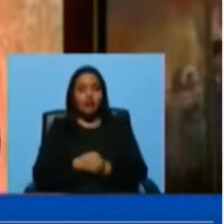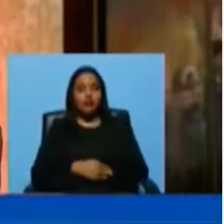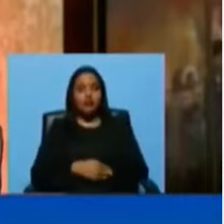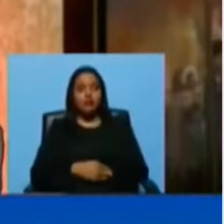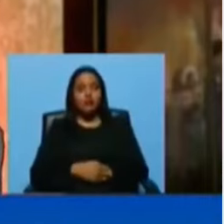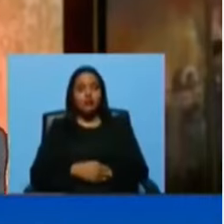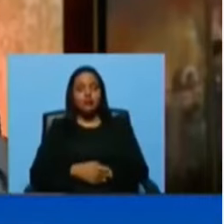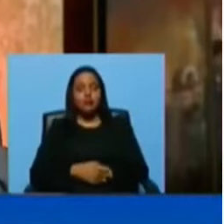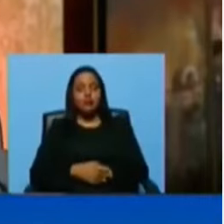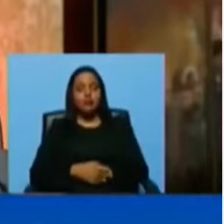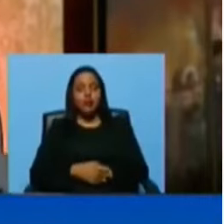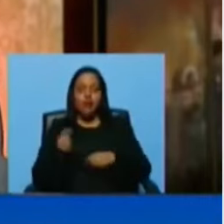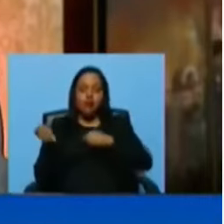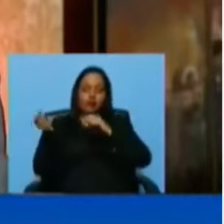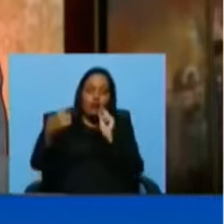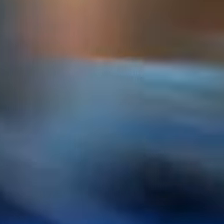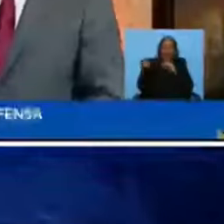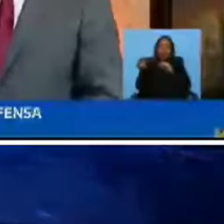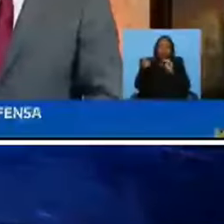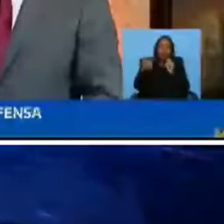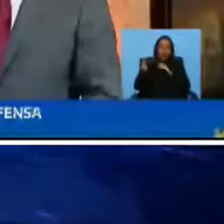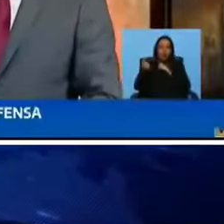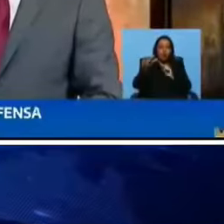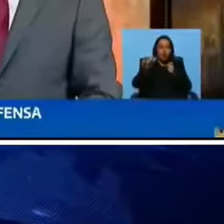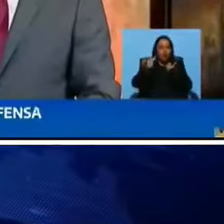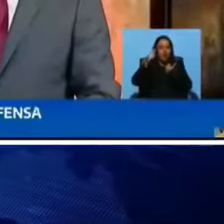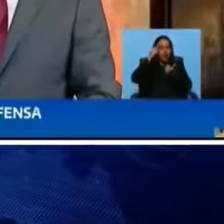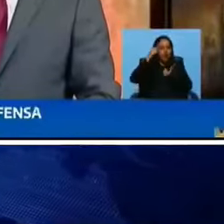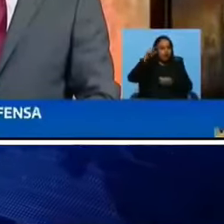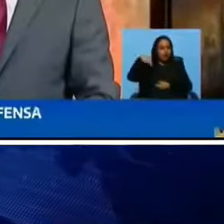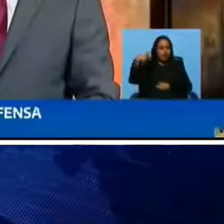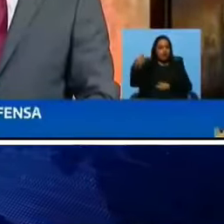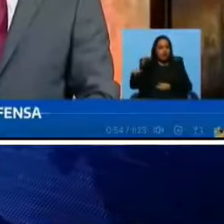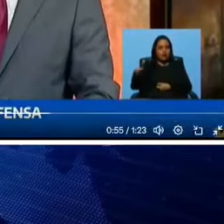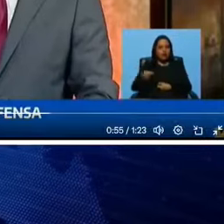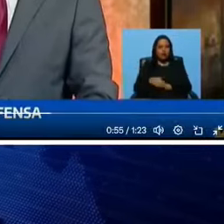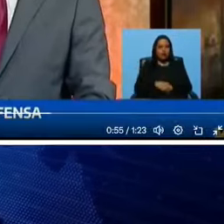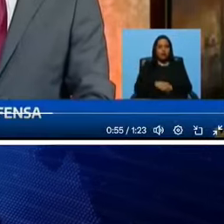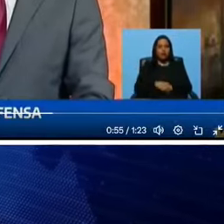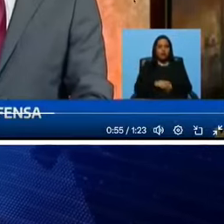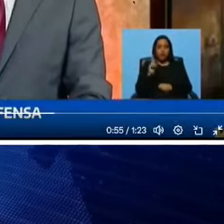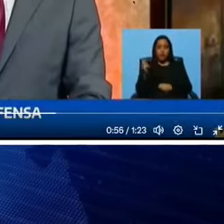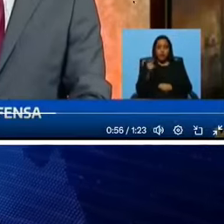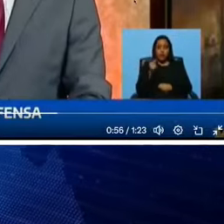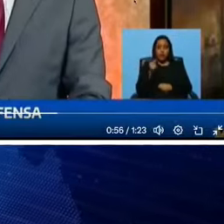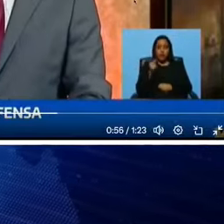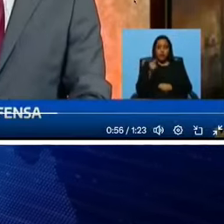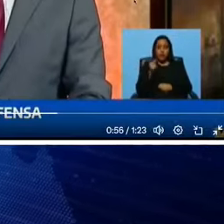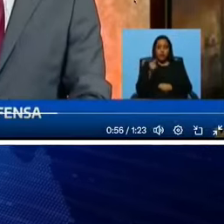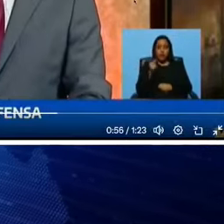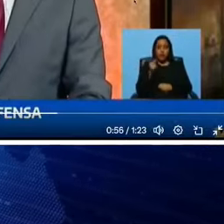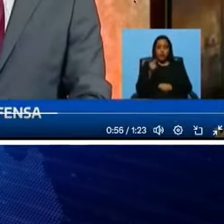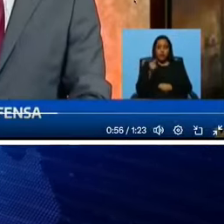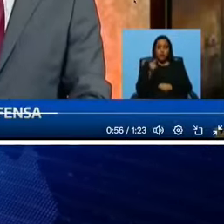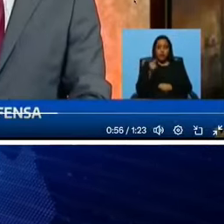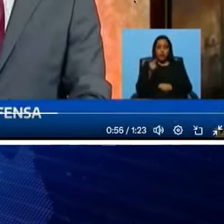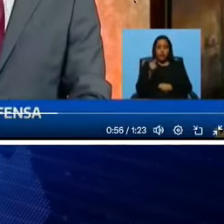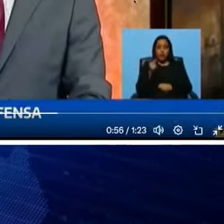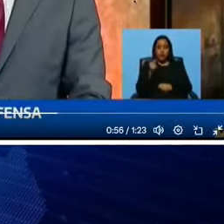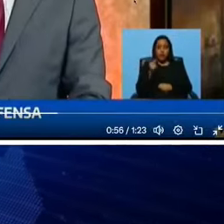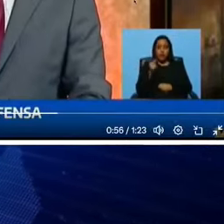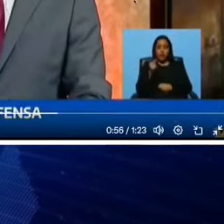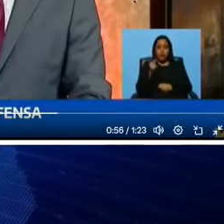a discutir a partir del día de mañana en segunda instancia de inmediato